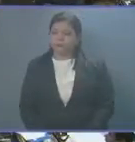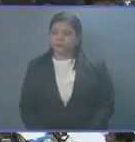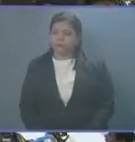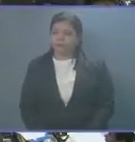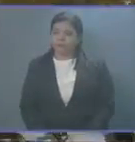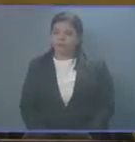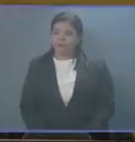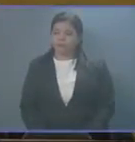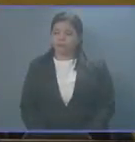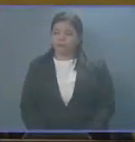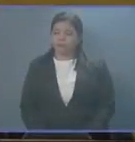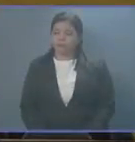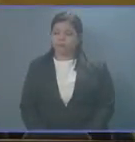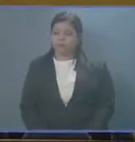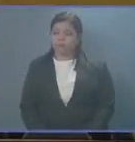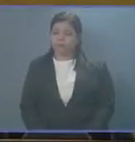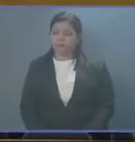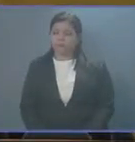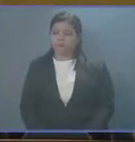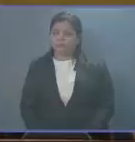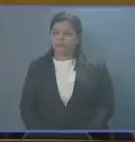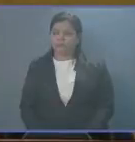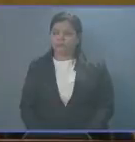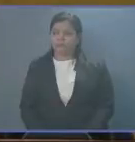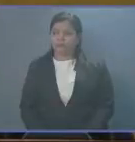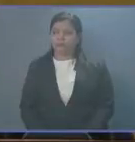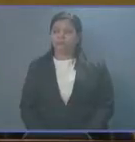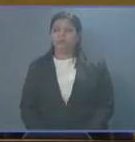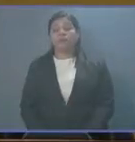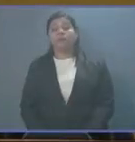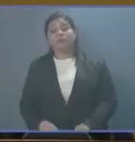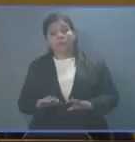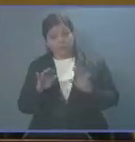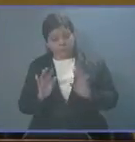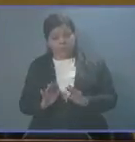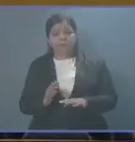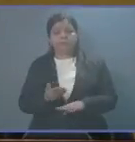Bien, ha sido leído el proyecto de...